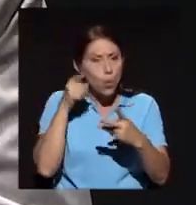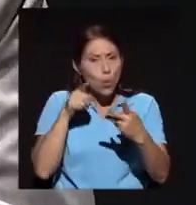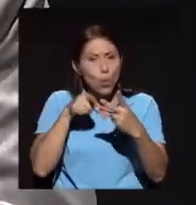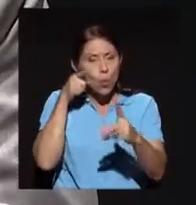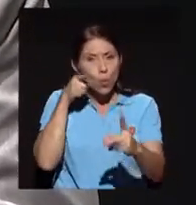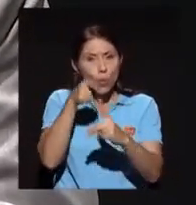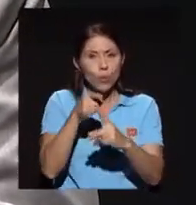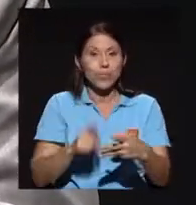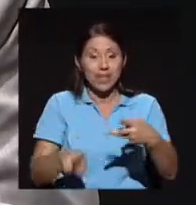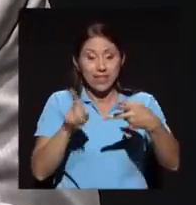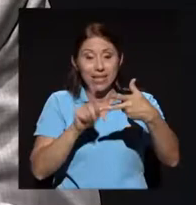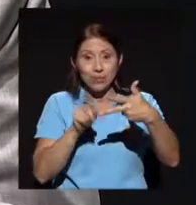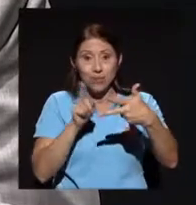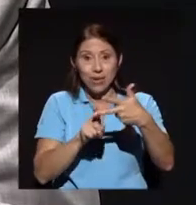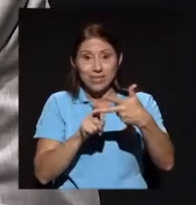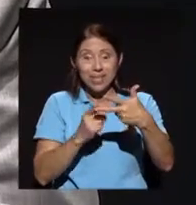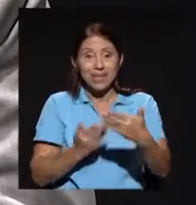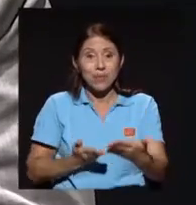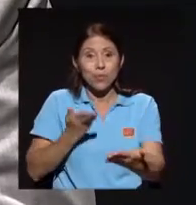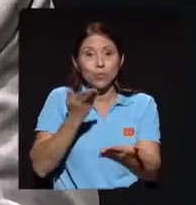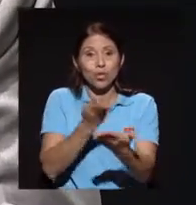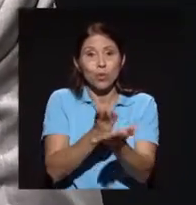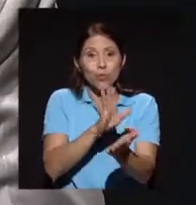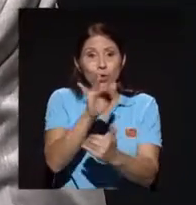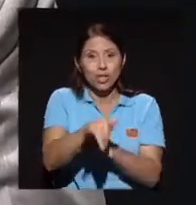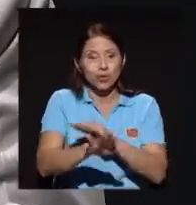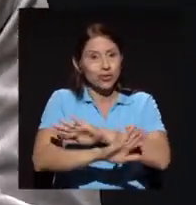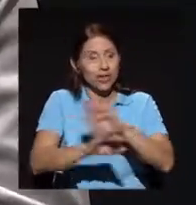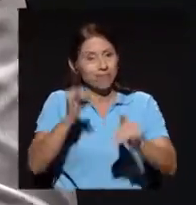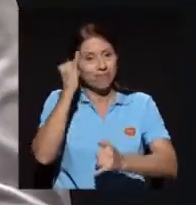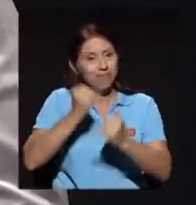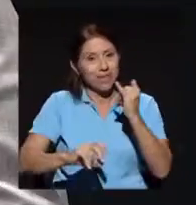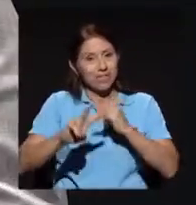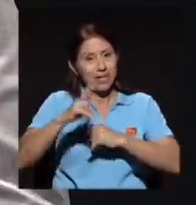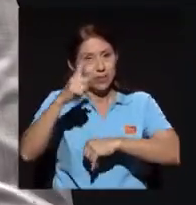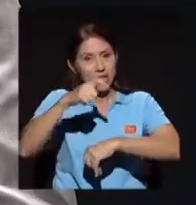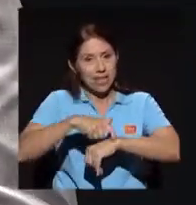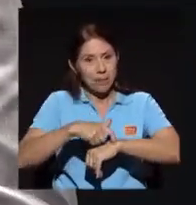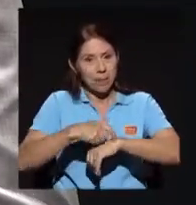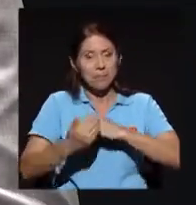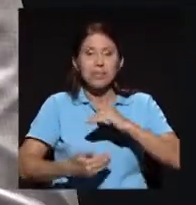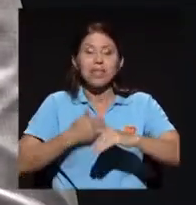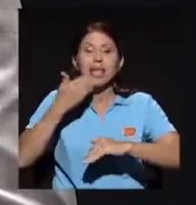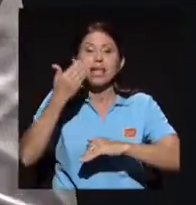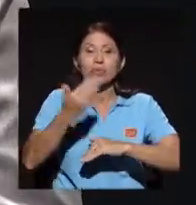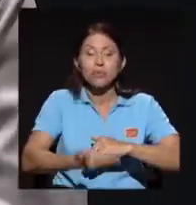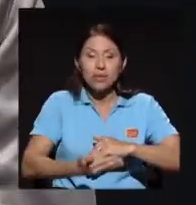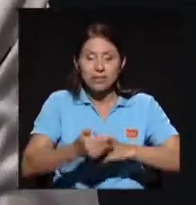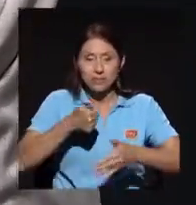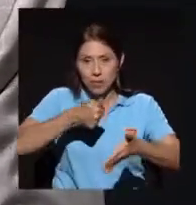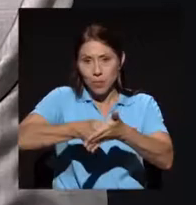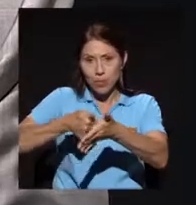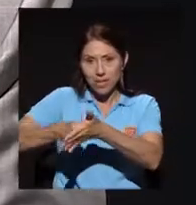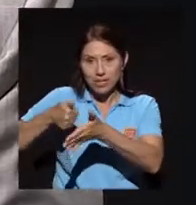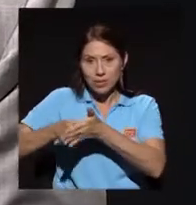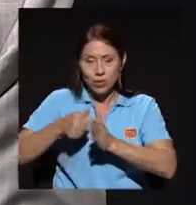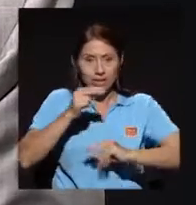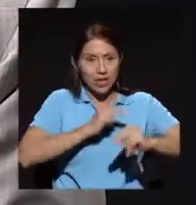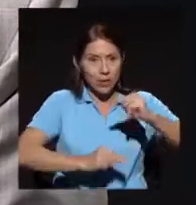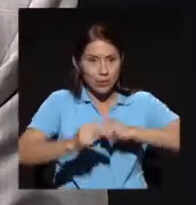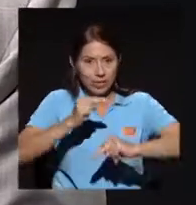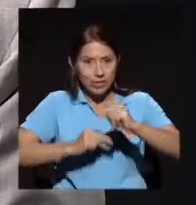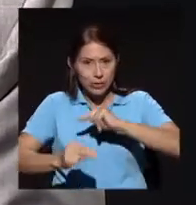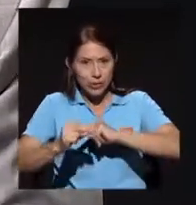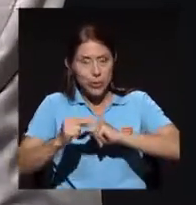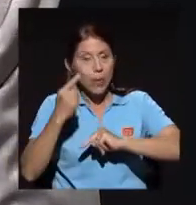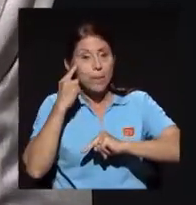proyectos y con eso culminamos la segunda etapa después de una etapa de votación y negociación para ir escogiendo cuáles de esos